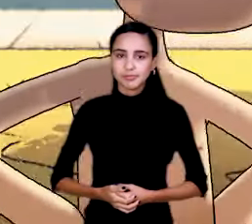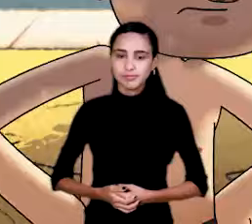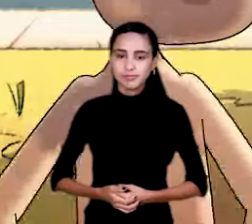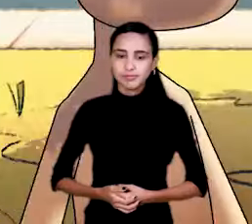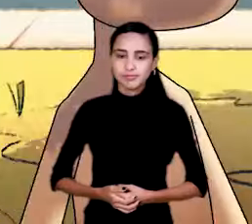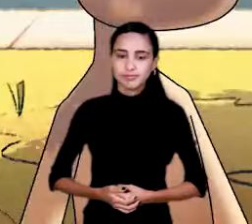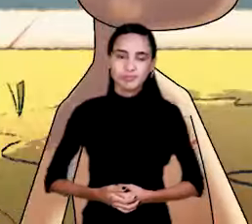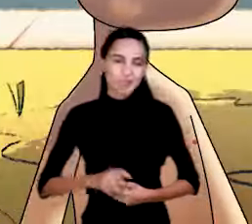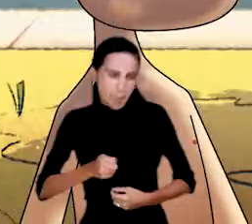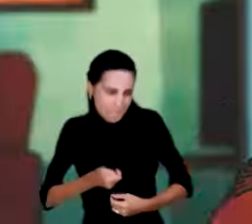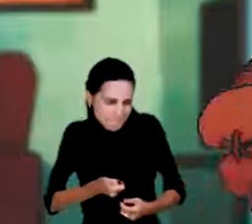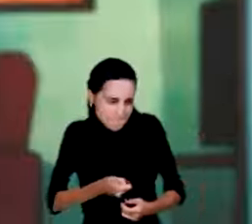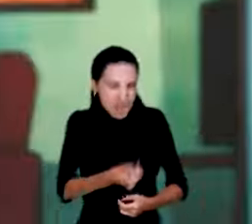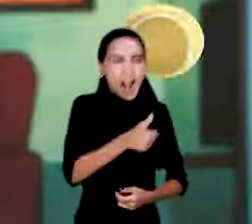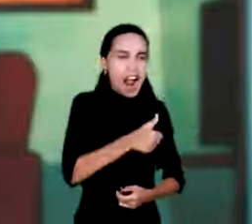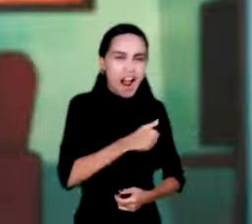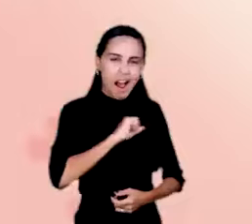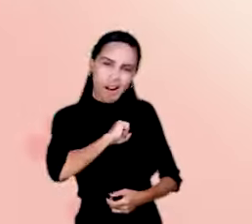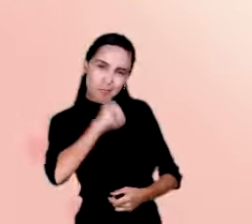¡Sola!